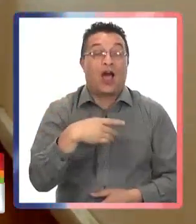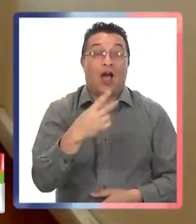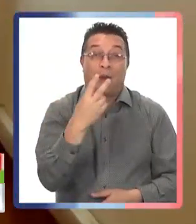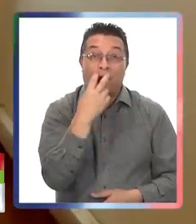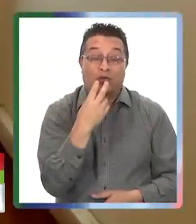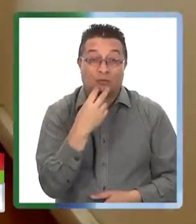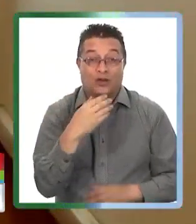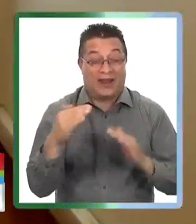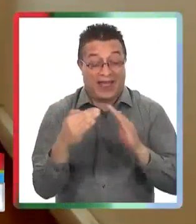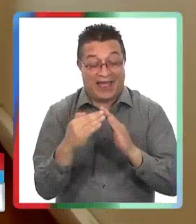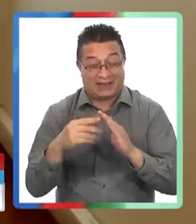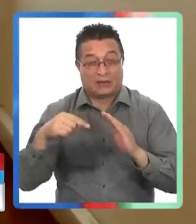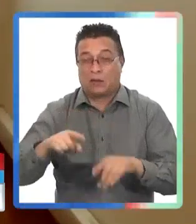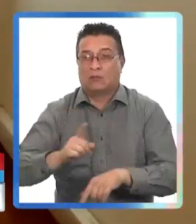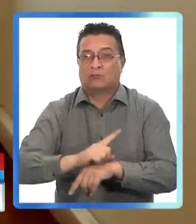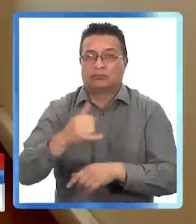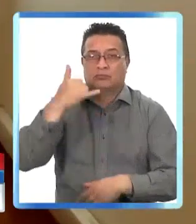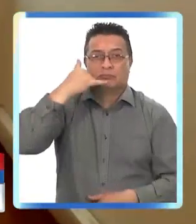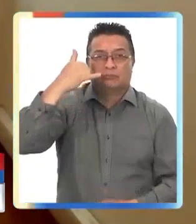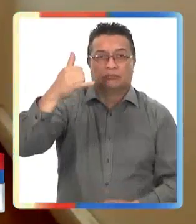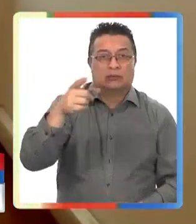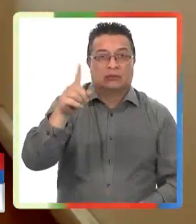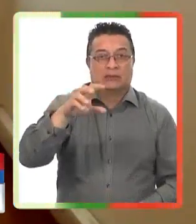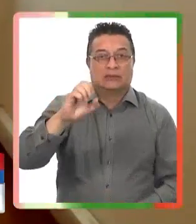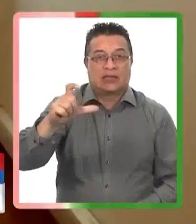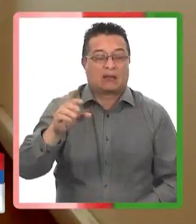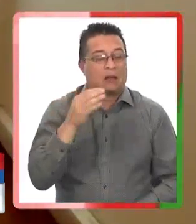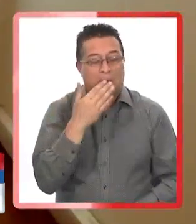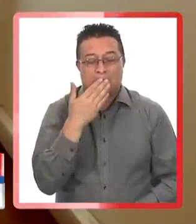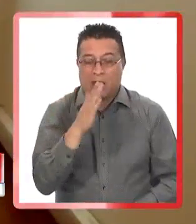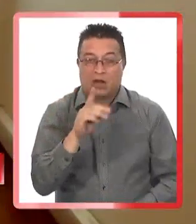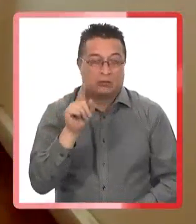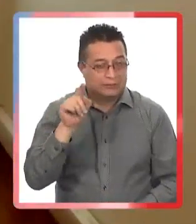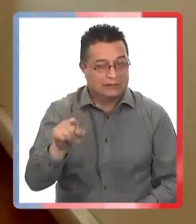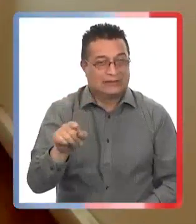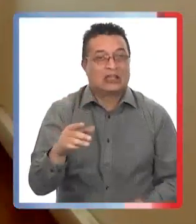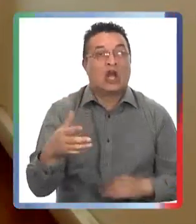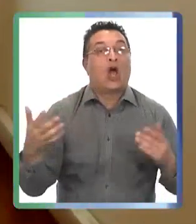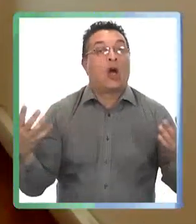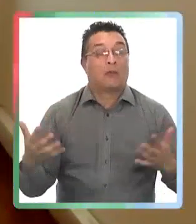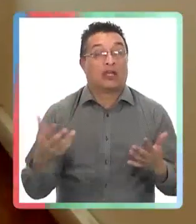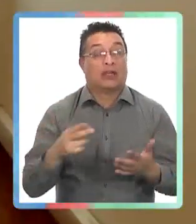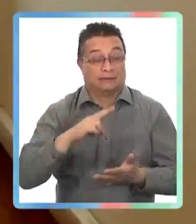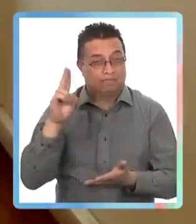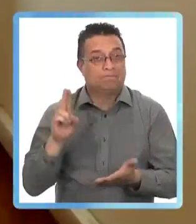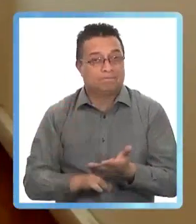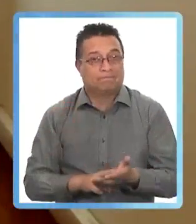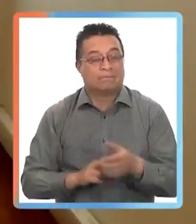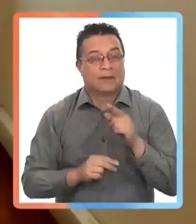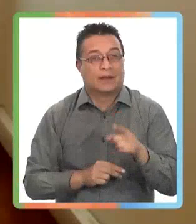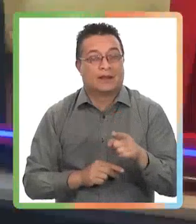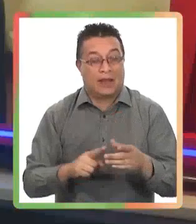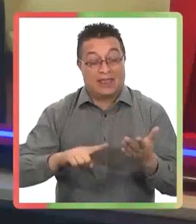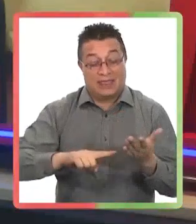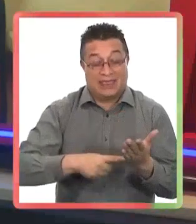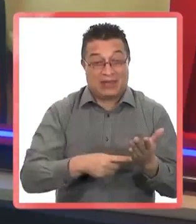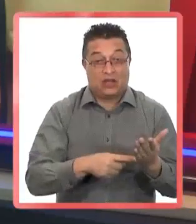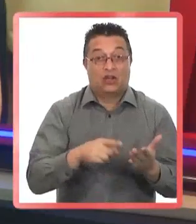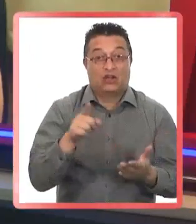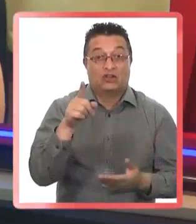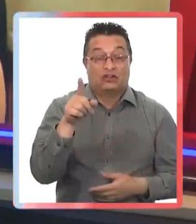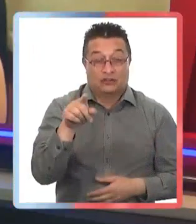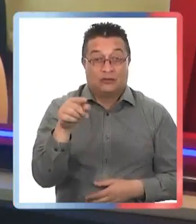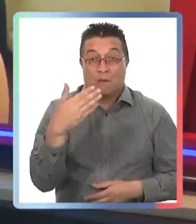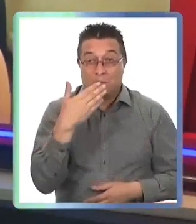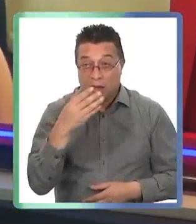de sus aves de traspatio, de llamar al SAC inmediatamente, es la recomendación principal, porque efectivamente en cuanto los técnicos